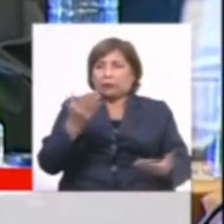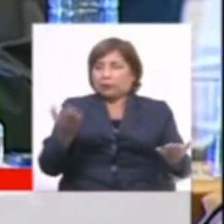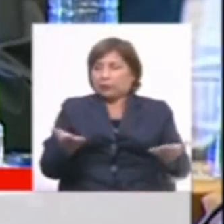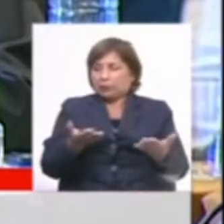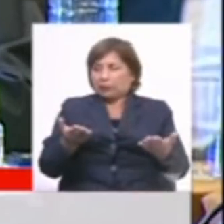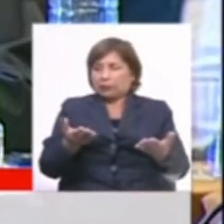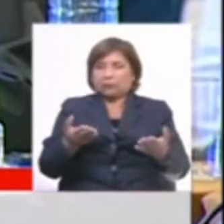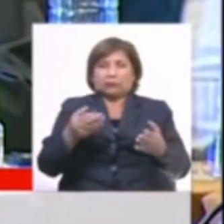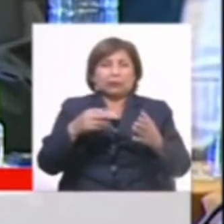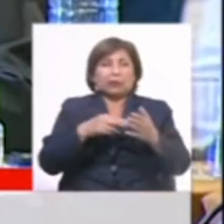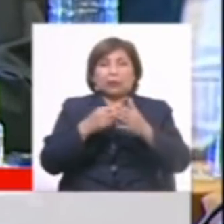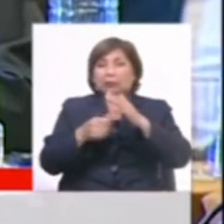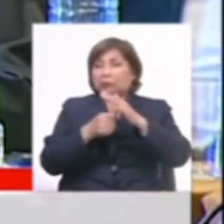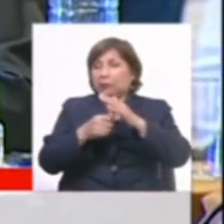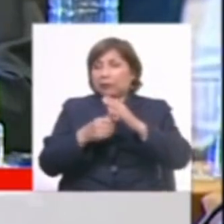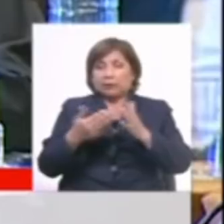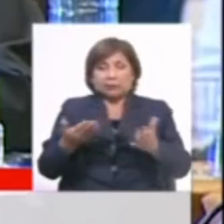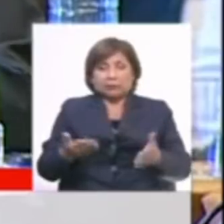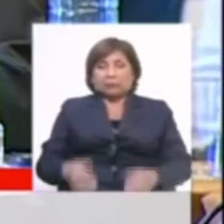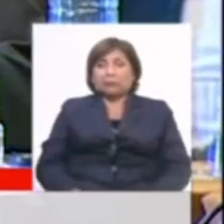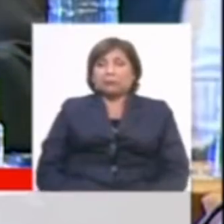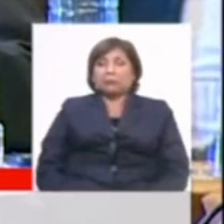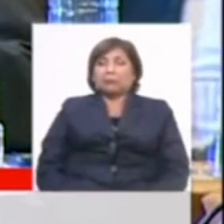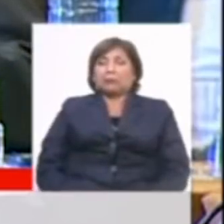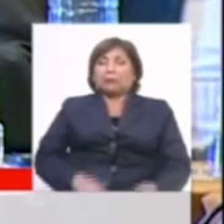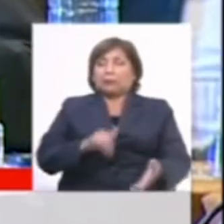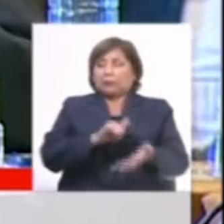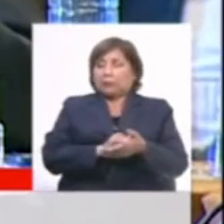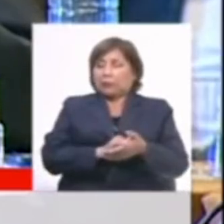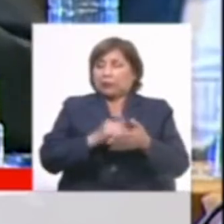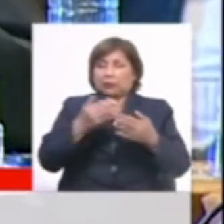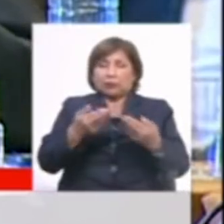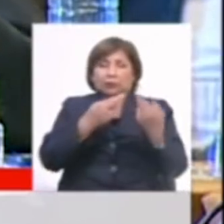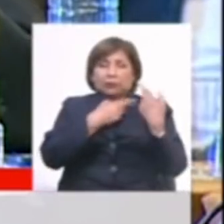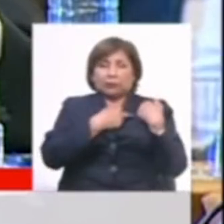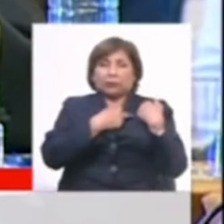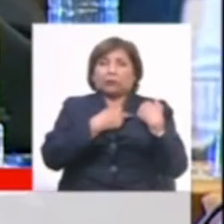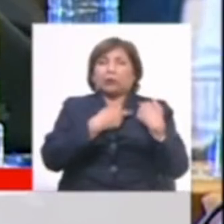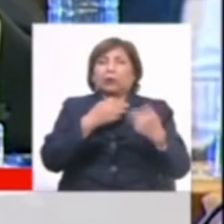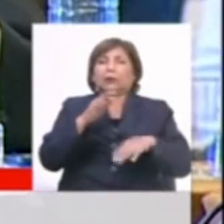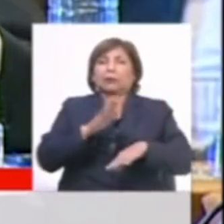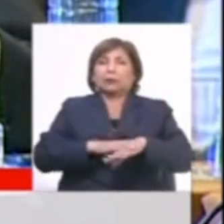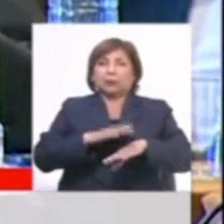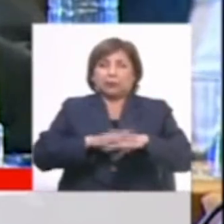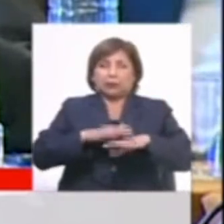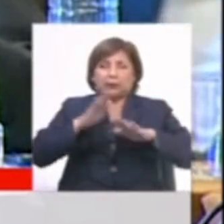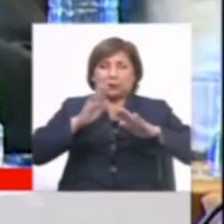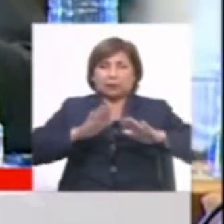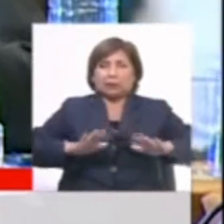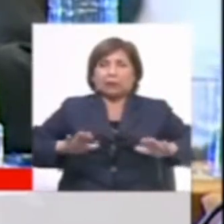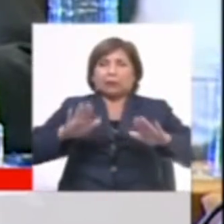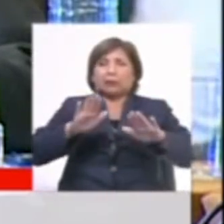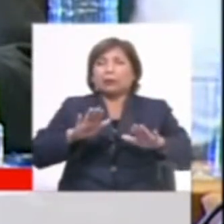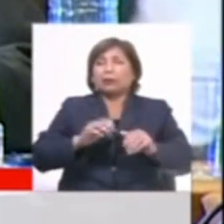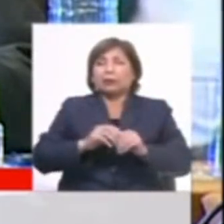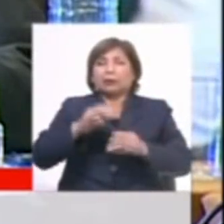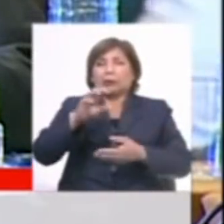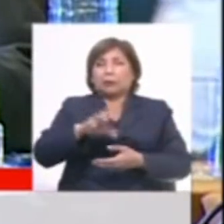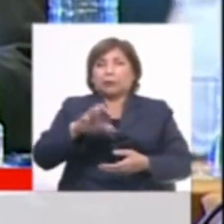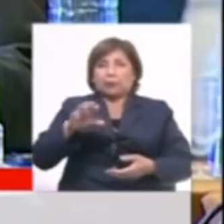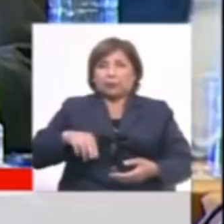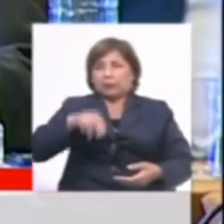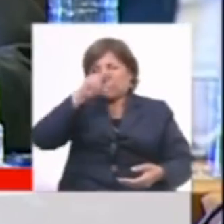esta inamovilidad que corresponde llamar a la tranquilidad del pueblo